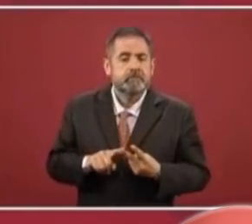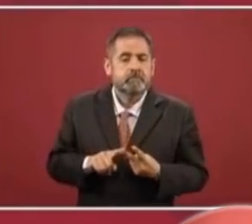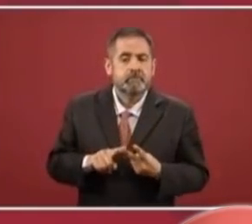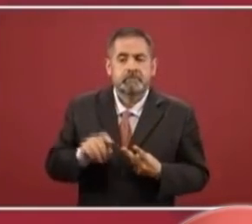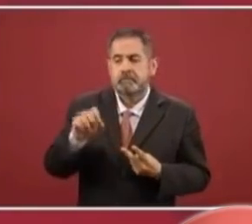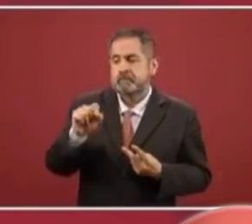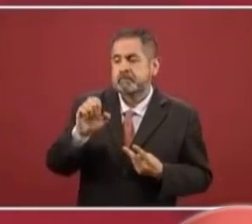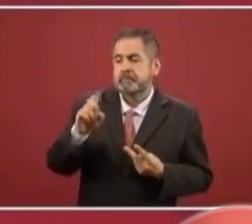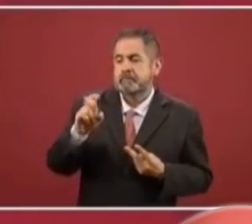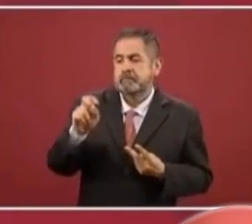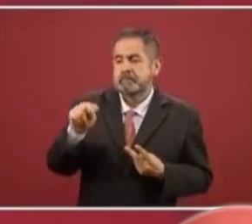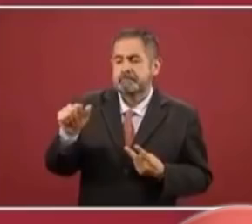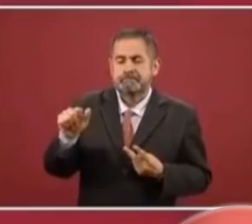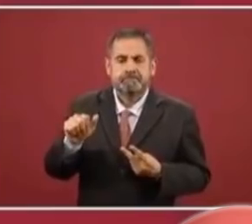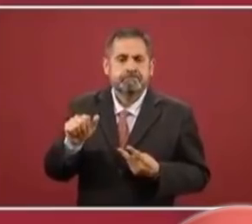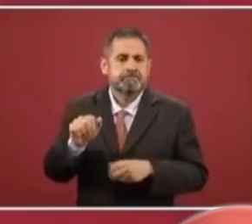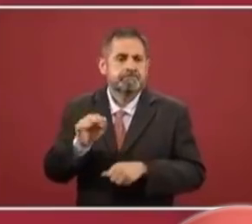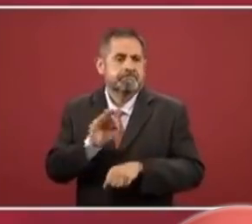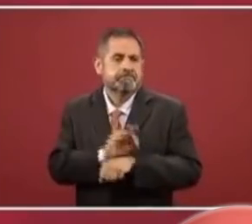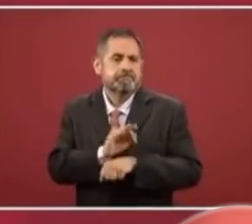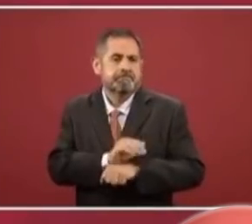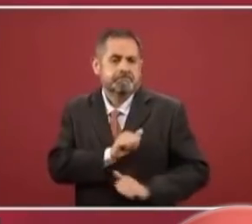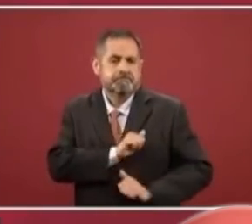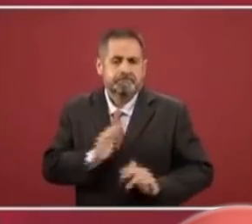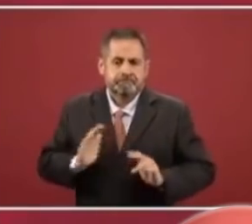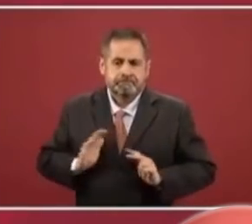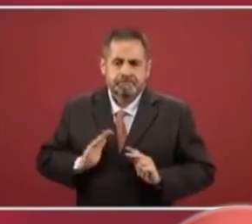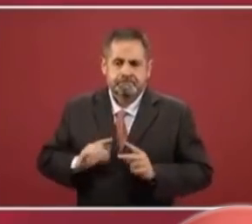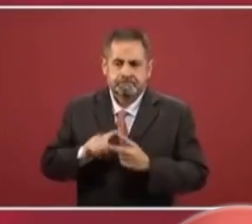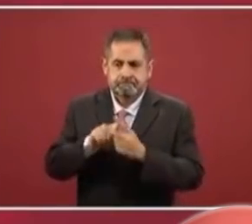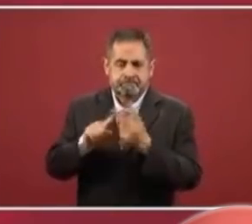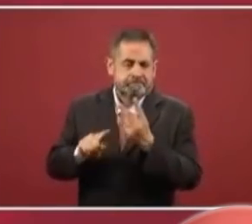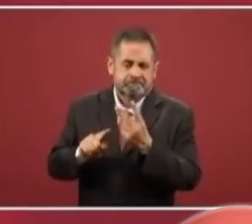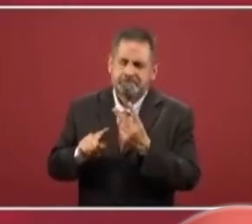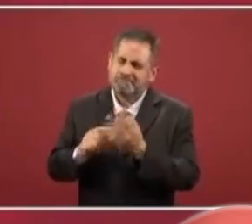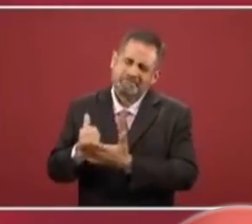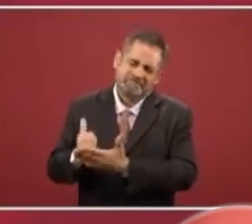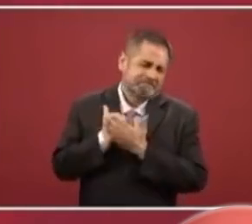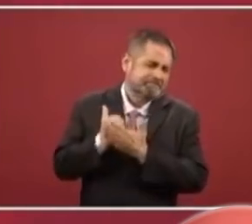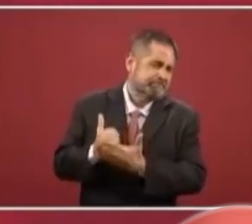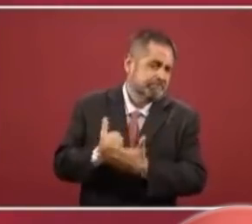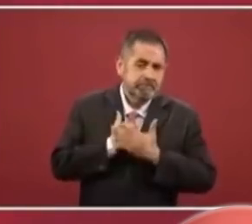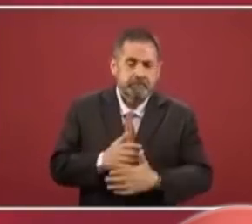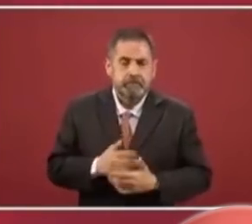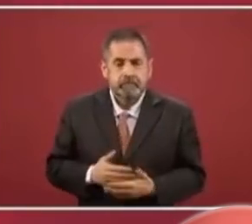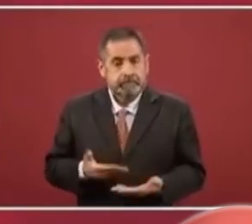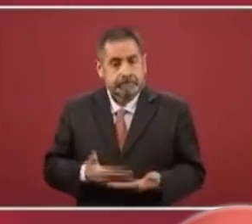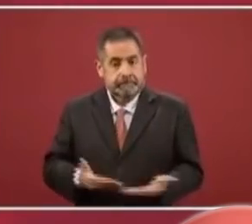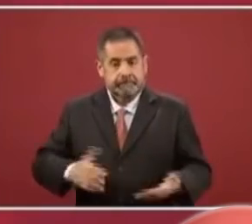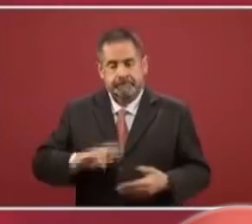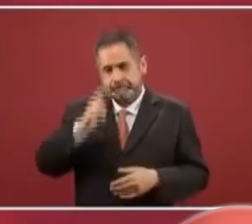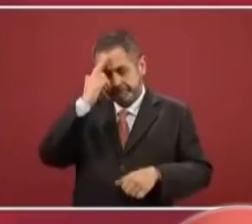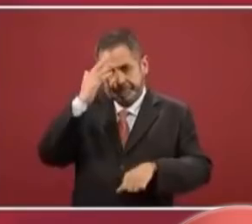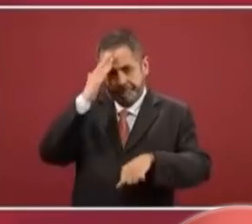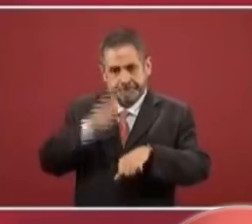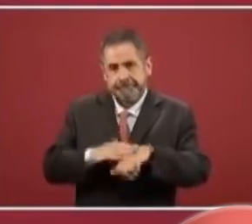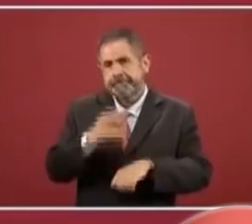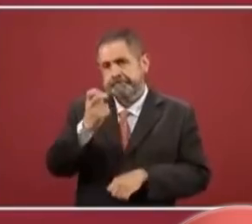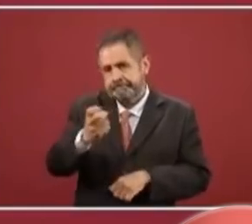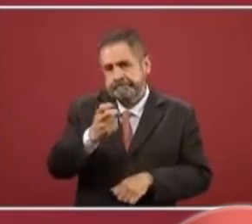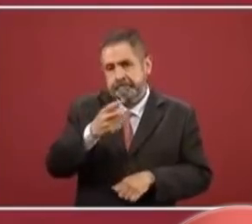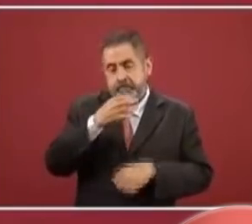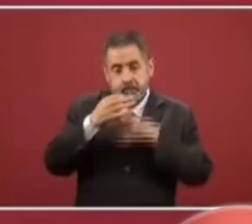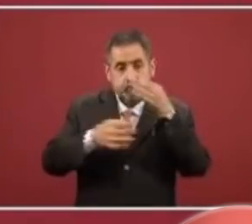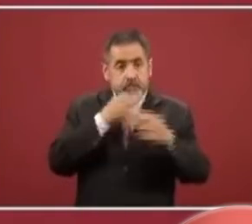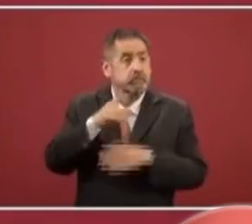y la Secretaría de la Defensa. Entonces, ahora recordamos esto y se tiene que saber.